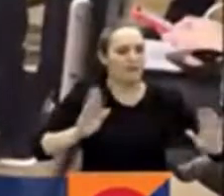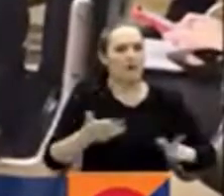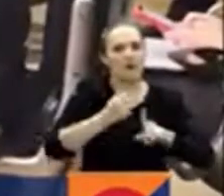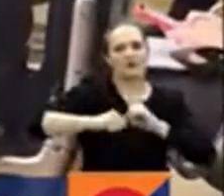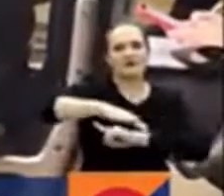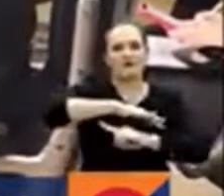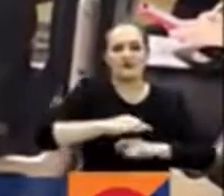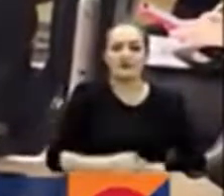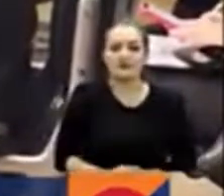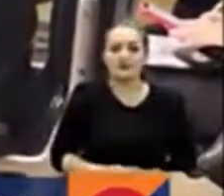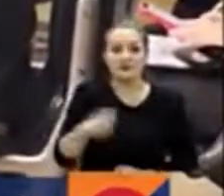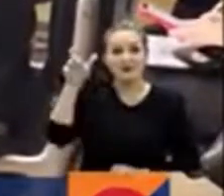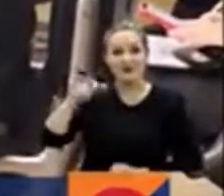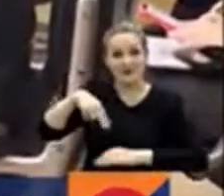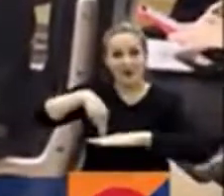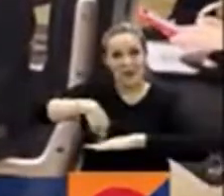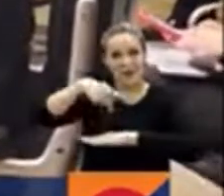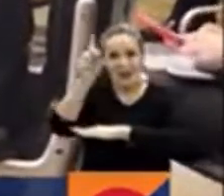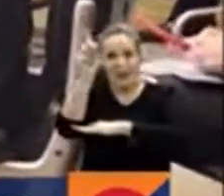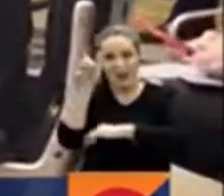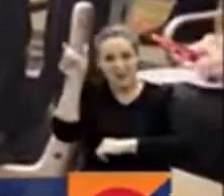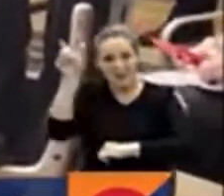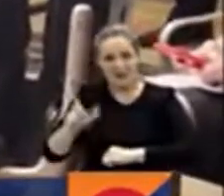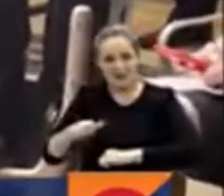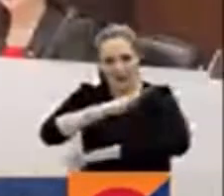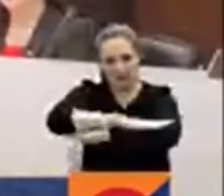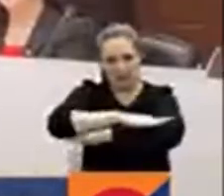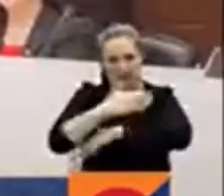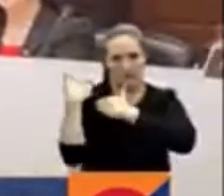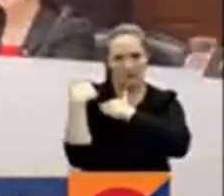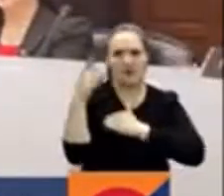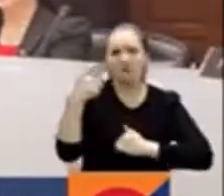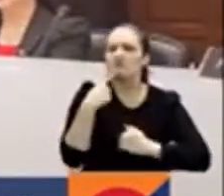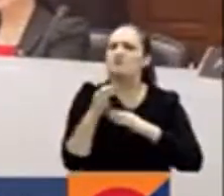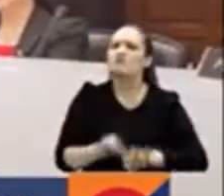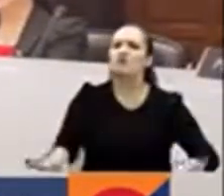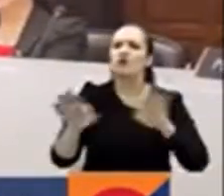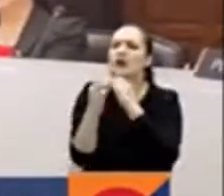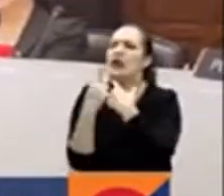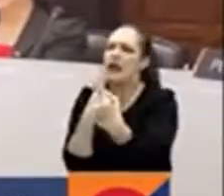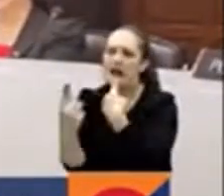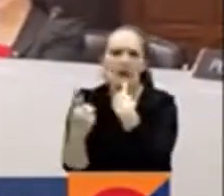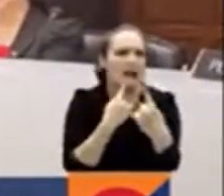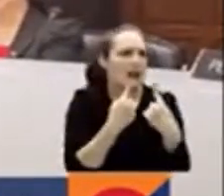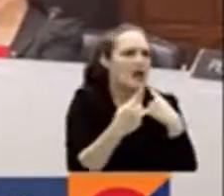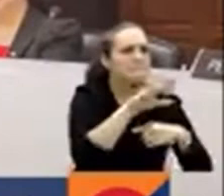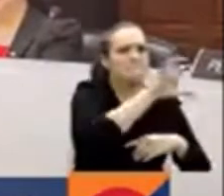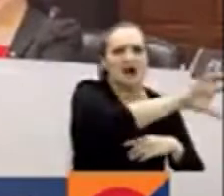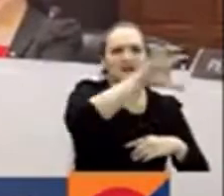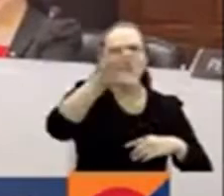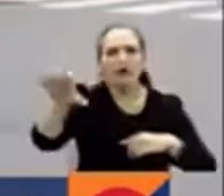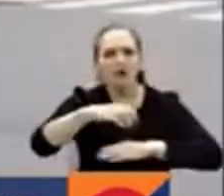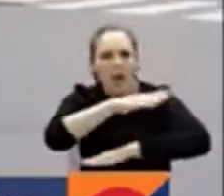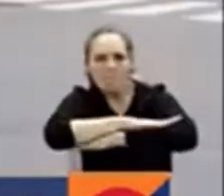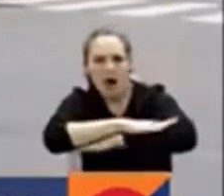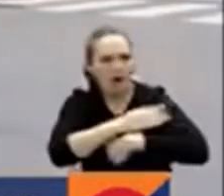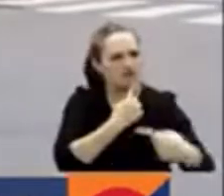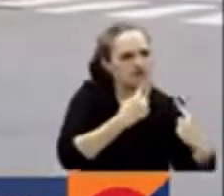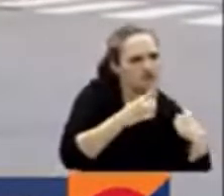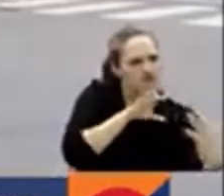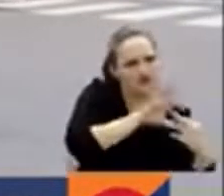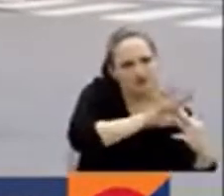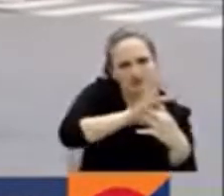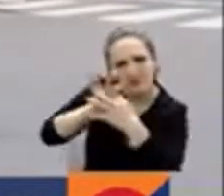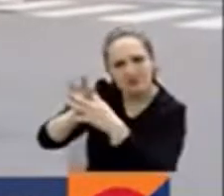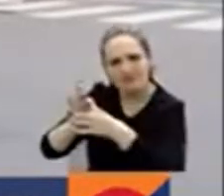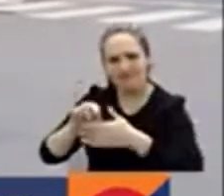social. Leyva también habló sobre la importancia de mantener las buenas relaciones diplomáticas entre los países que hacen parte de la CAN. Muy